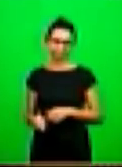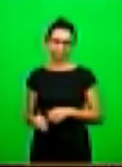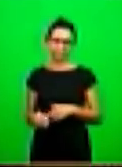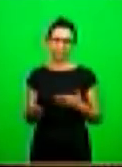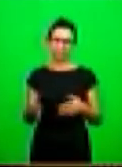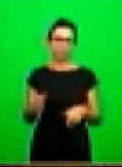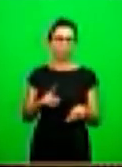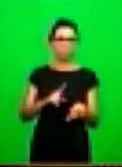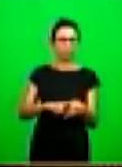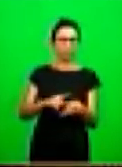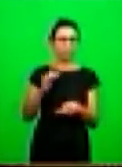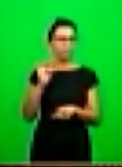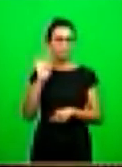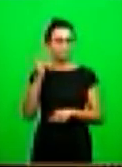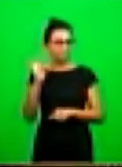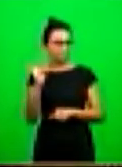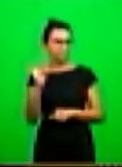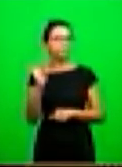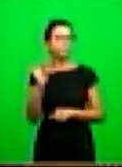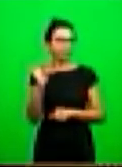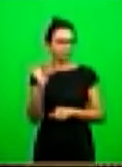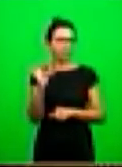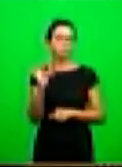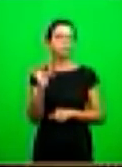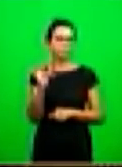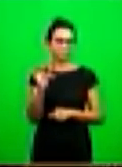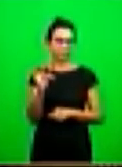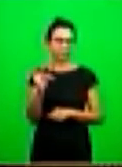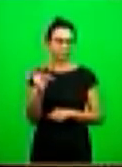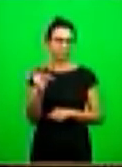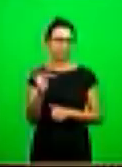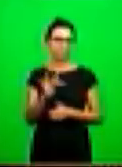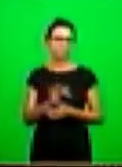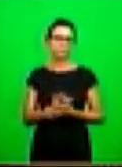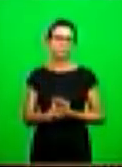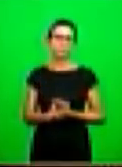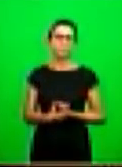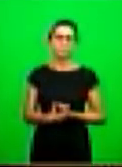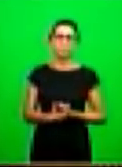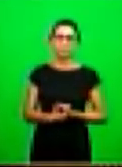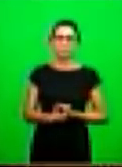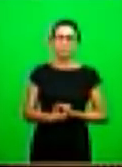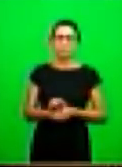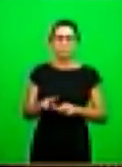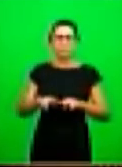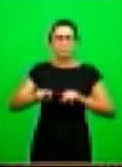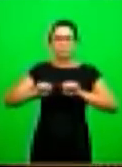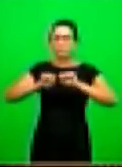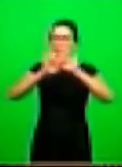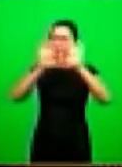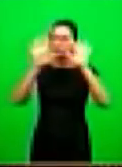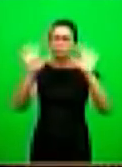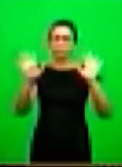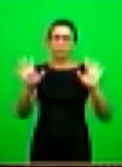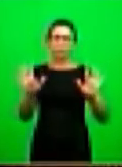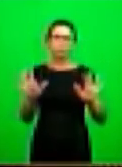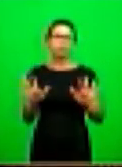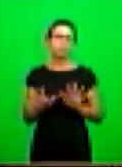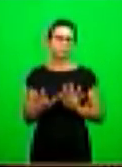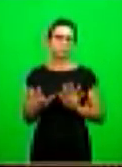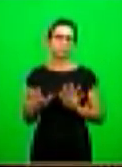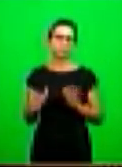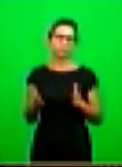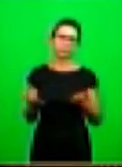El tiempo del pronto que nosotros ya mencionamos para nosotros, ya que ha sido mencionado con mucha